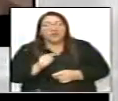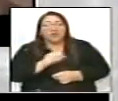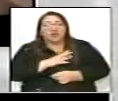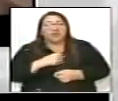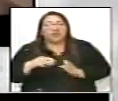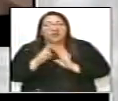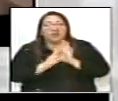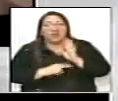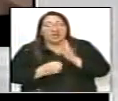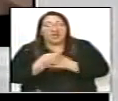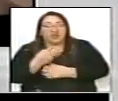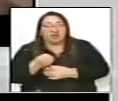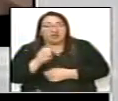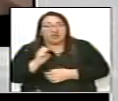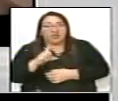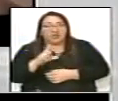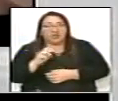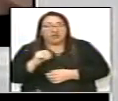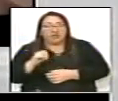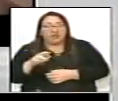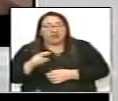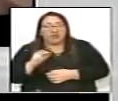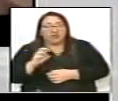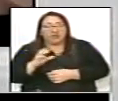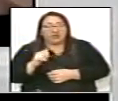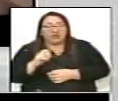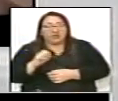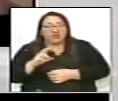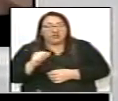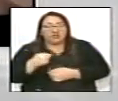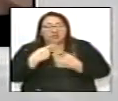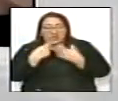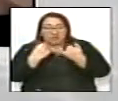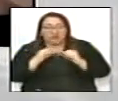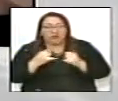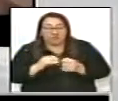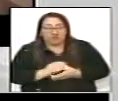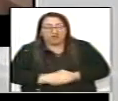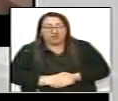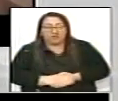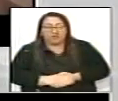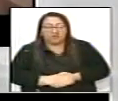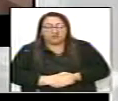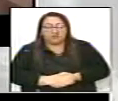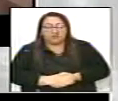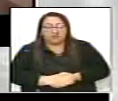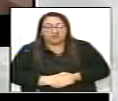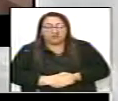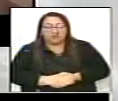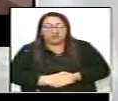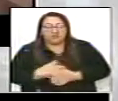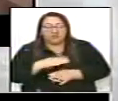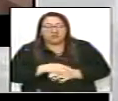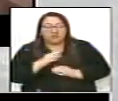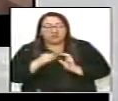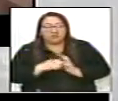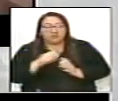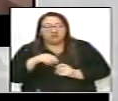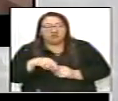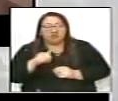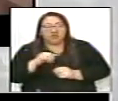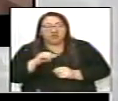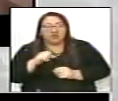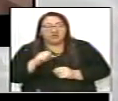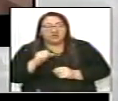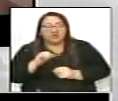gobernador regional de Arequipa, Elmer Cáceres Yica, ha dado cuenta sobre el proyecto Majes-Siguas 2